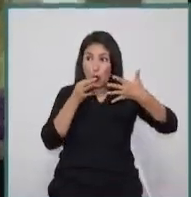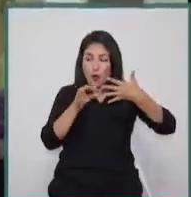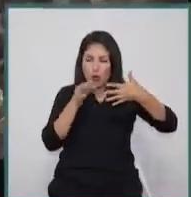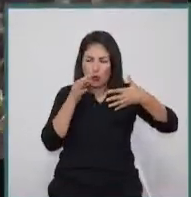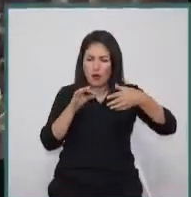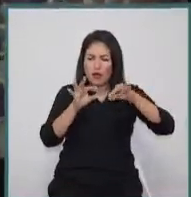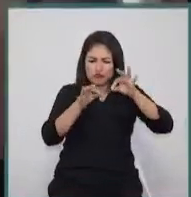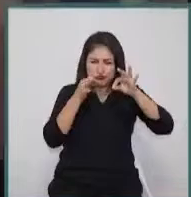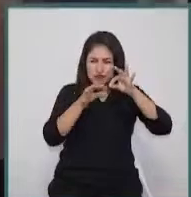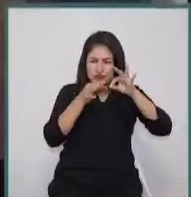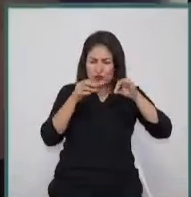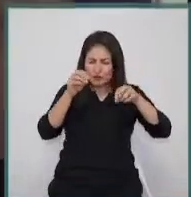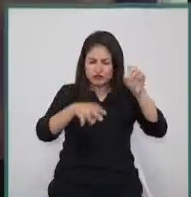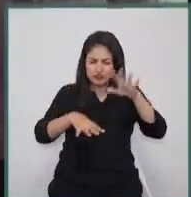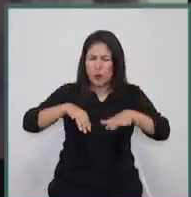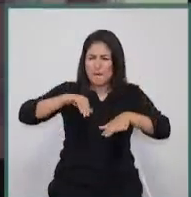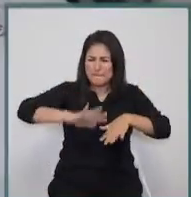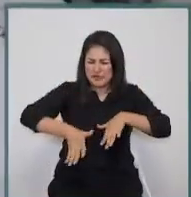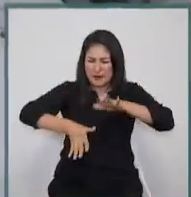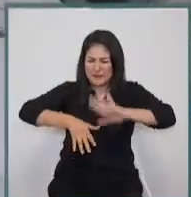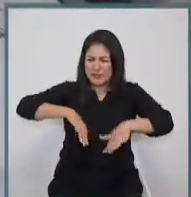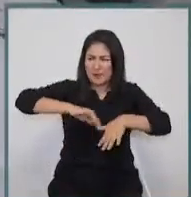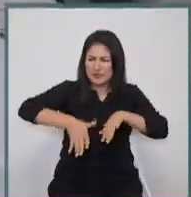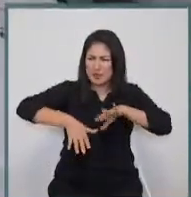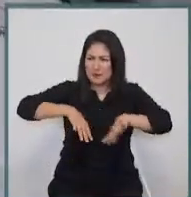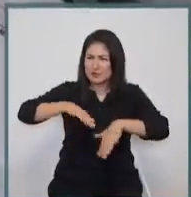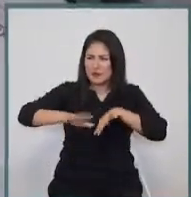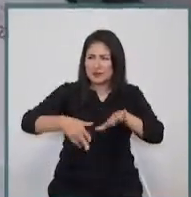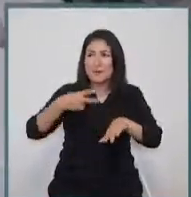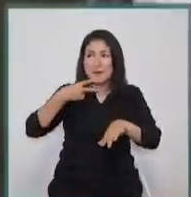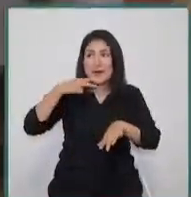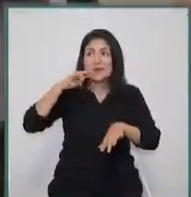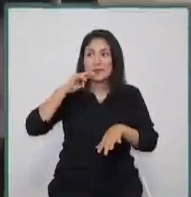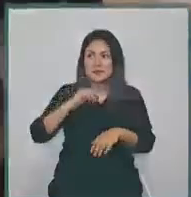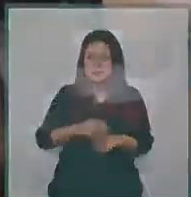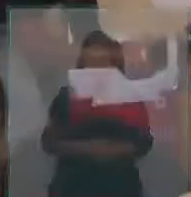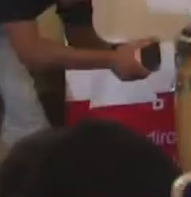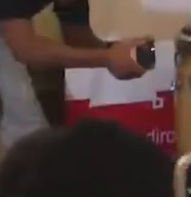hace la producción del vino y hacemos toda la festividad de la pisada de uvas.